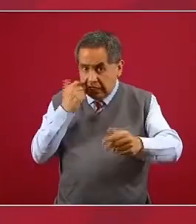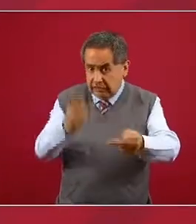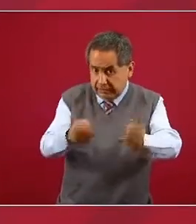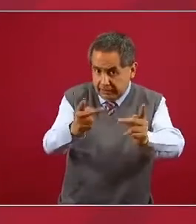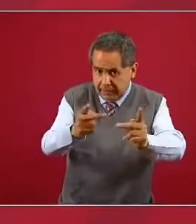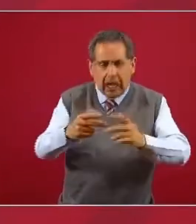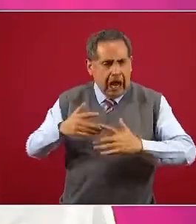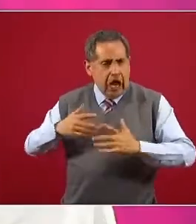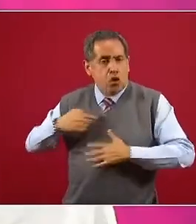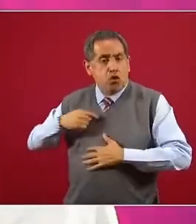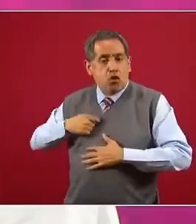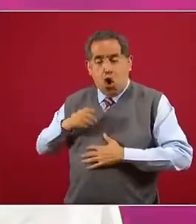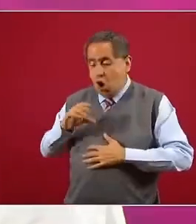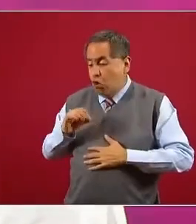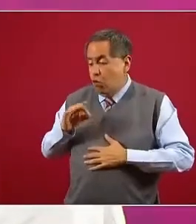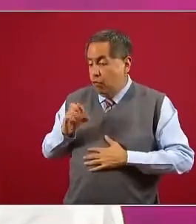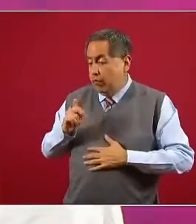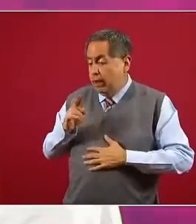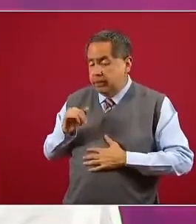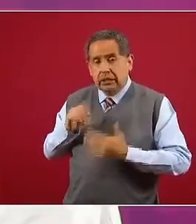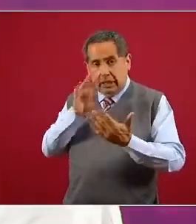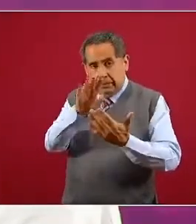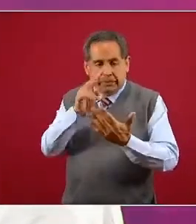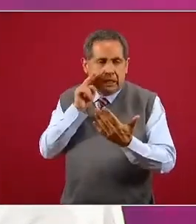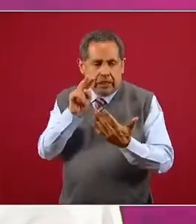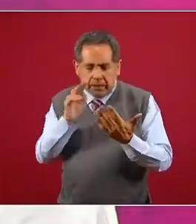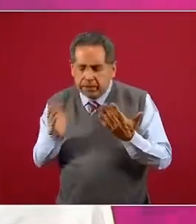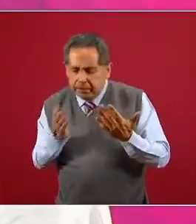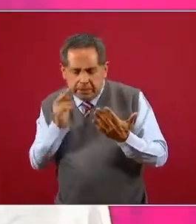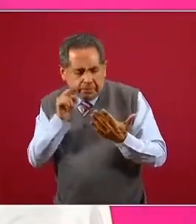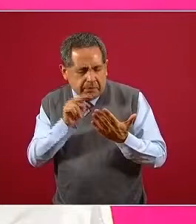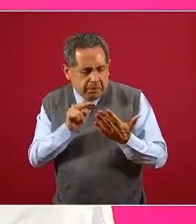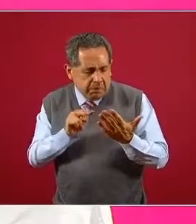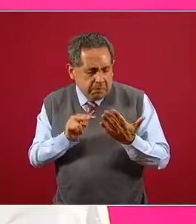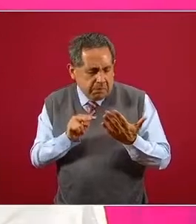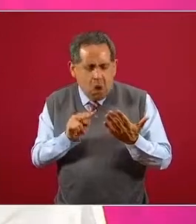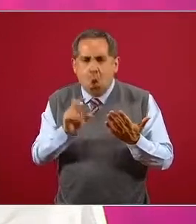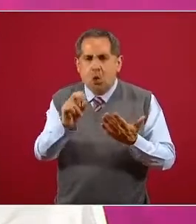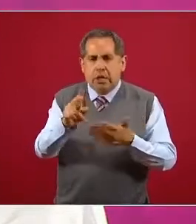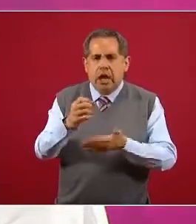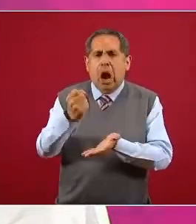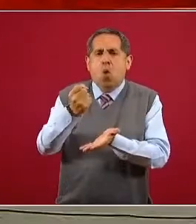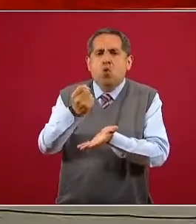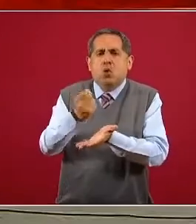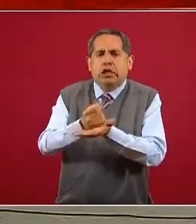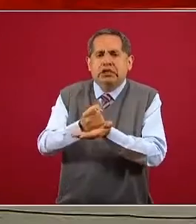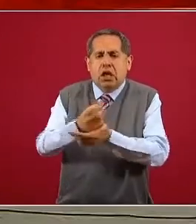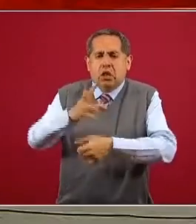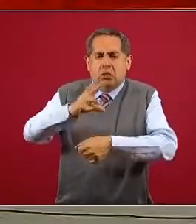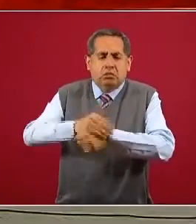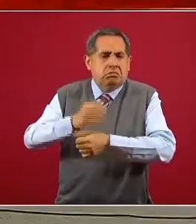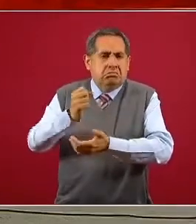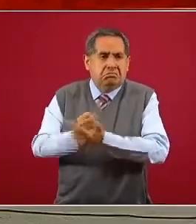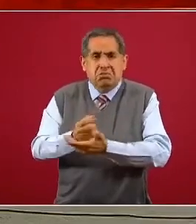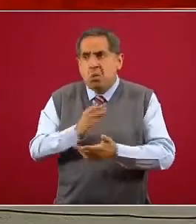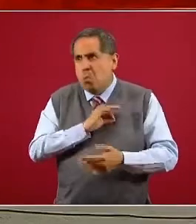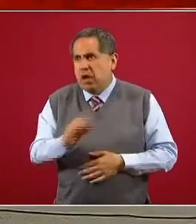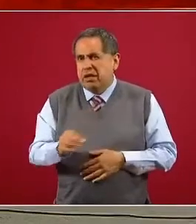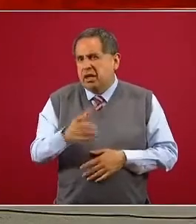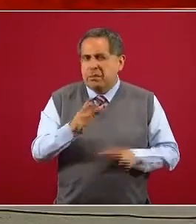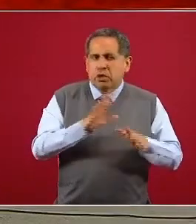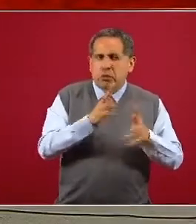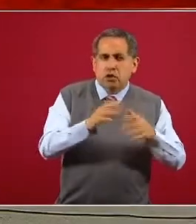un productor privado, puede autorizar ciertos productos. Y COFEPRIS autorizó menos de una decena de